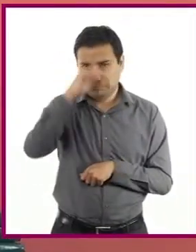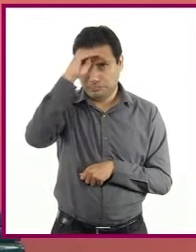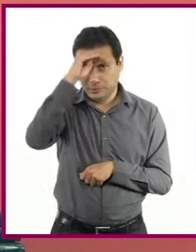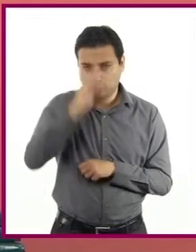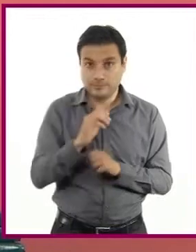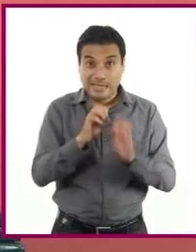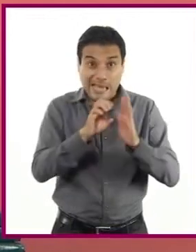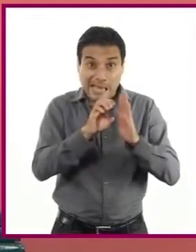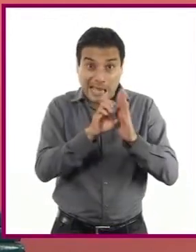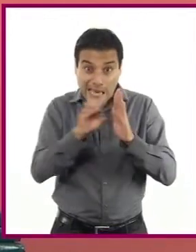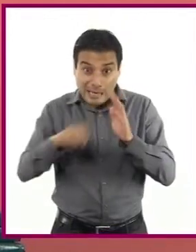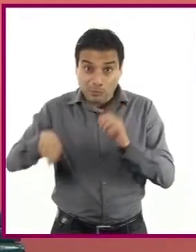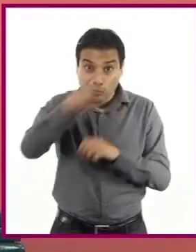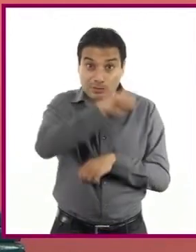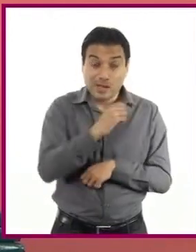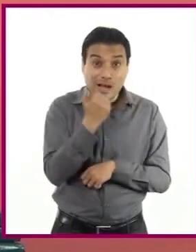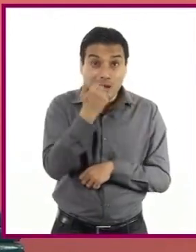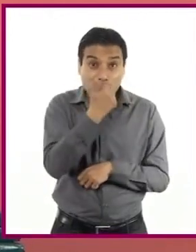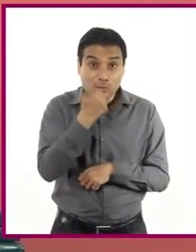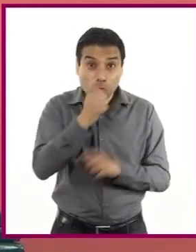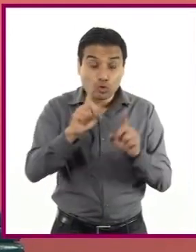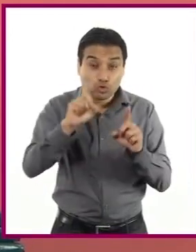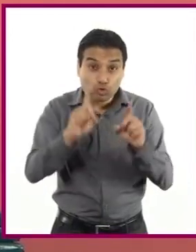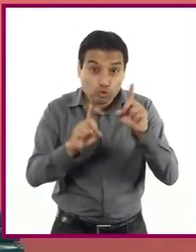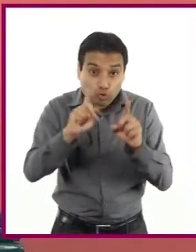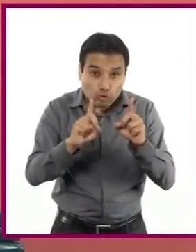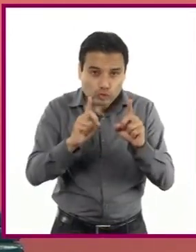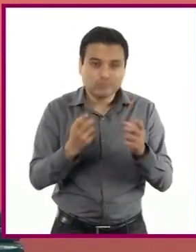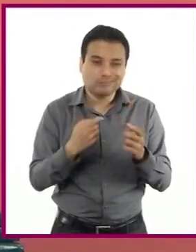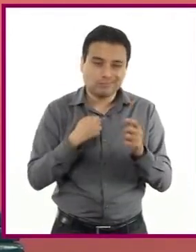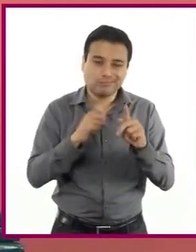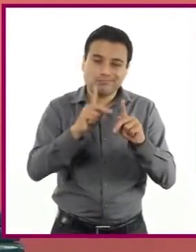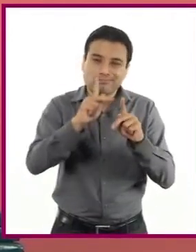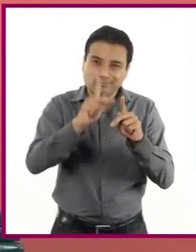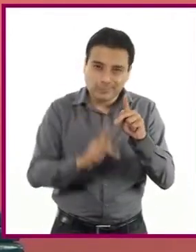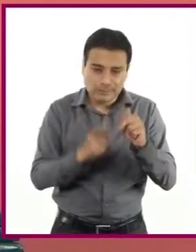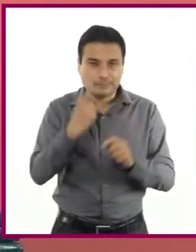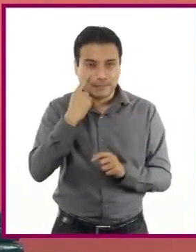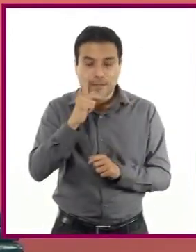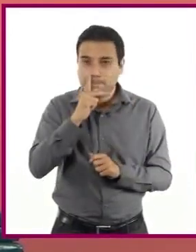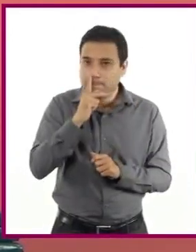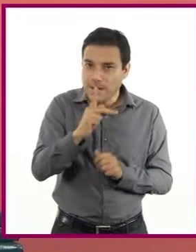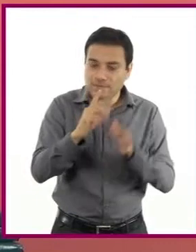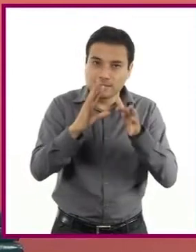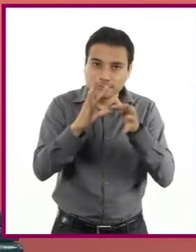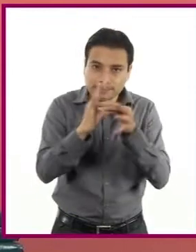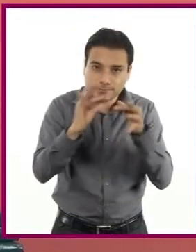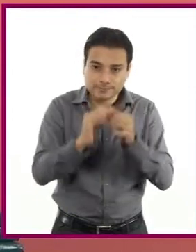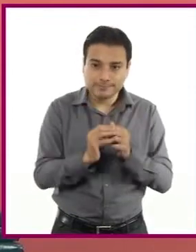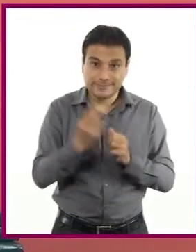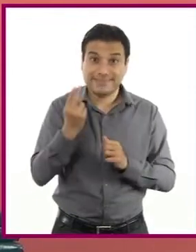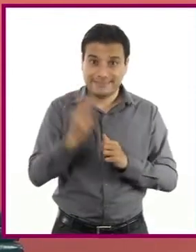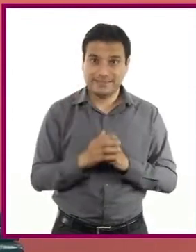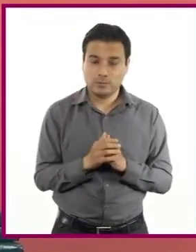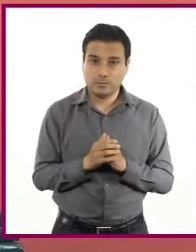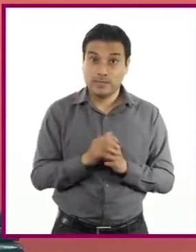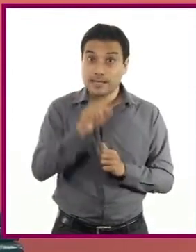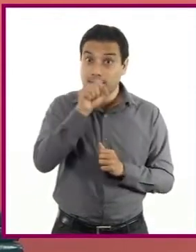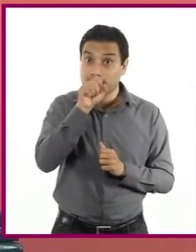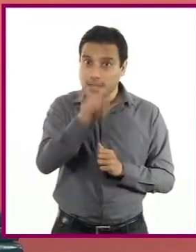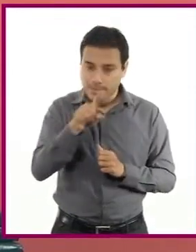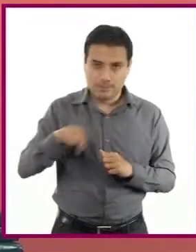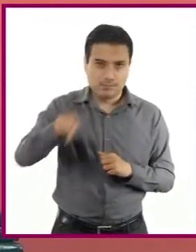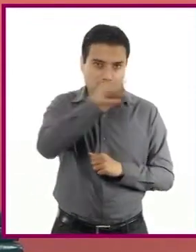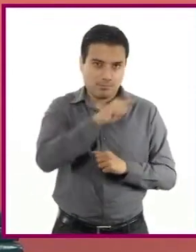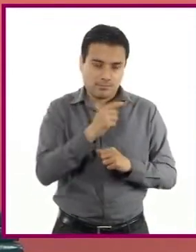si no ha quedado lo suficientemente claro el aprendizaje anterior, pues este es la base. Además, es importante dejar abierta la inquietud de buscar